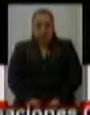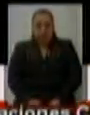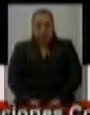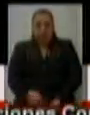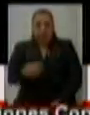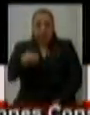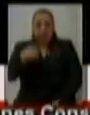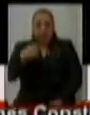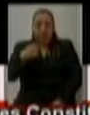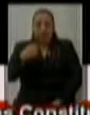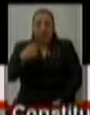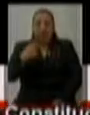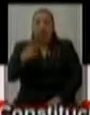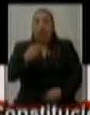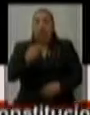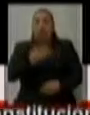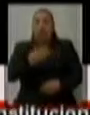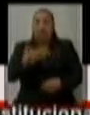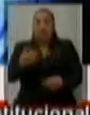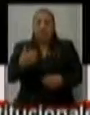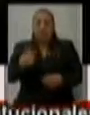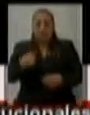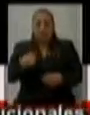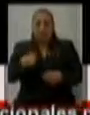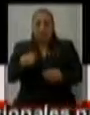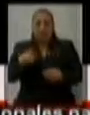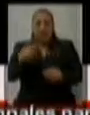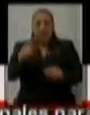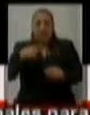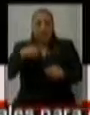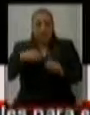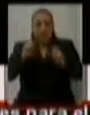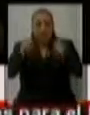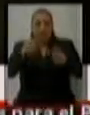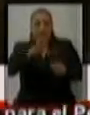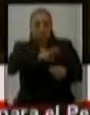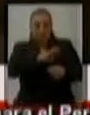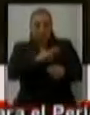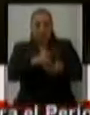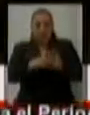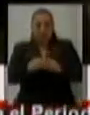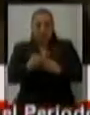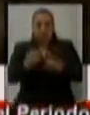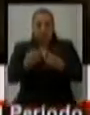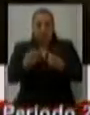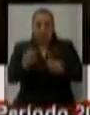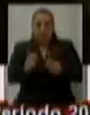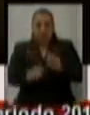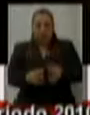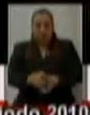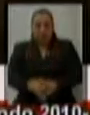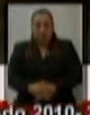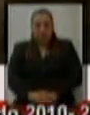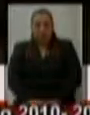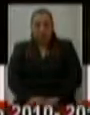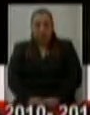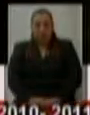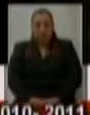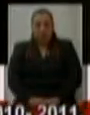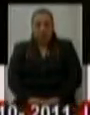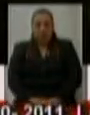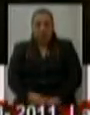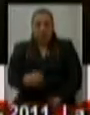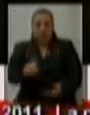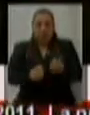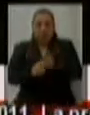Chile. Ha sido condecorado por dándole reconocimiento a su